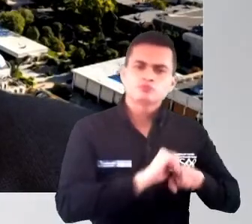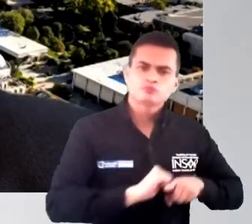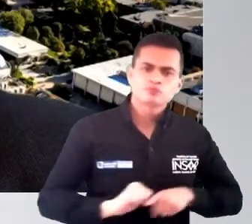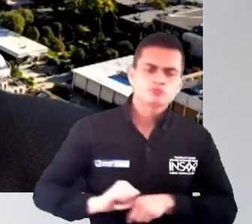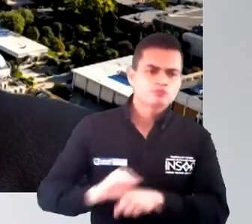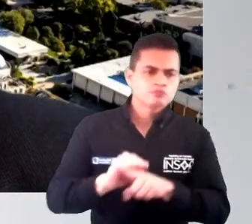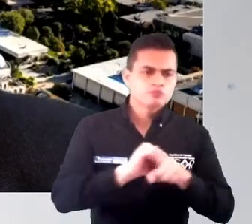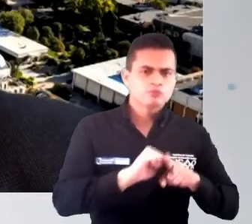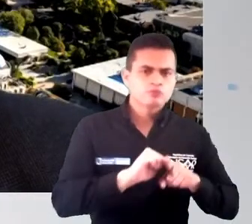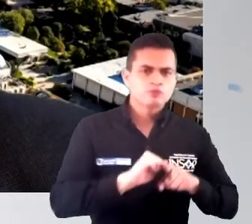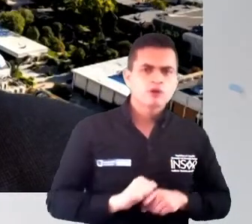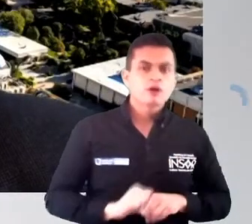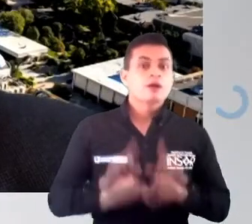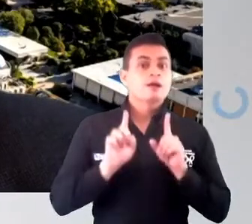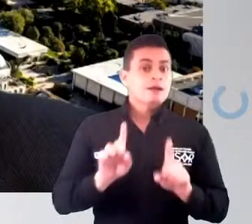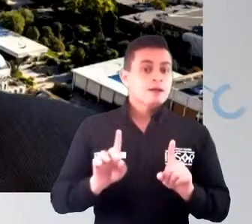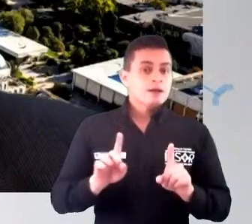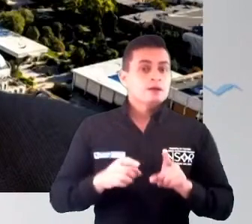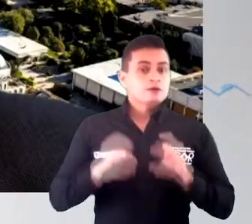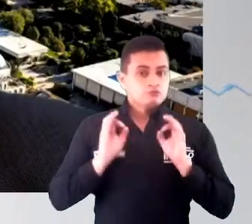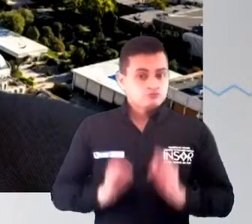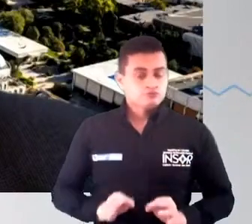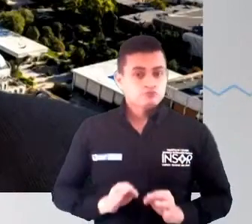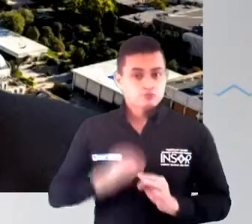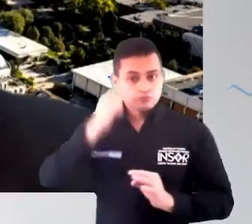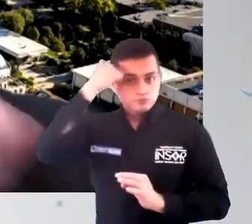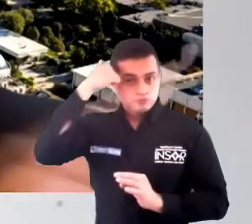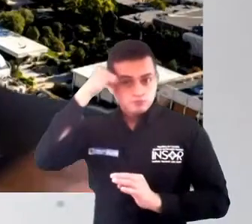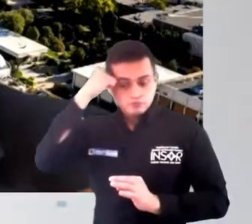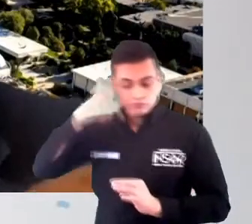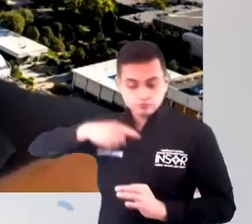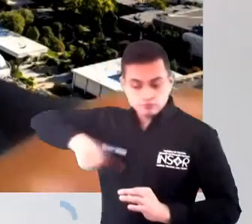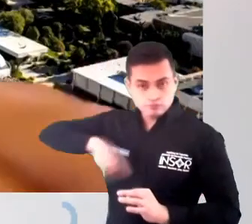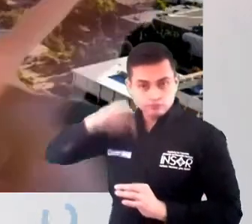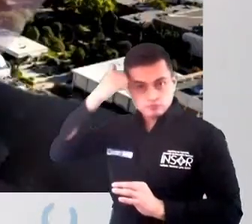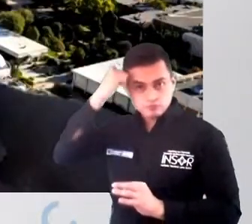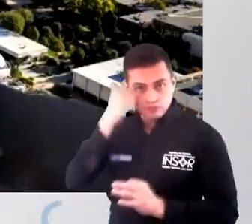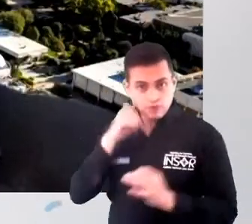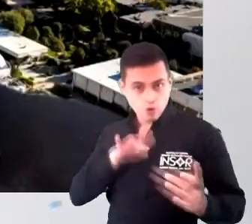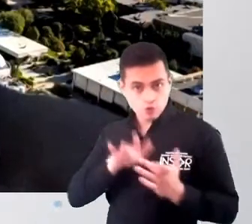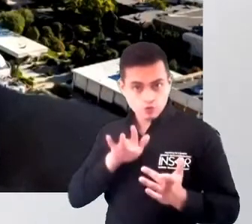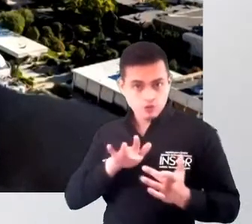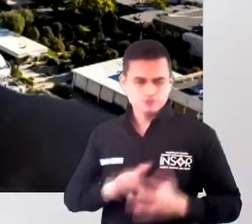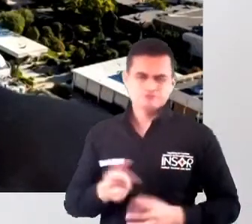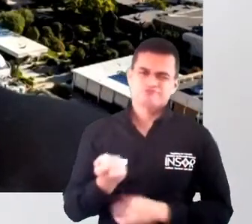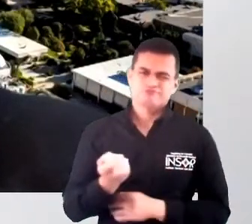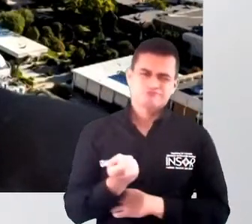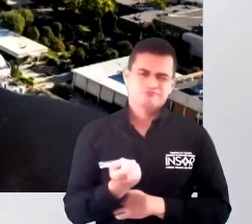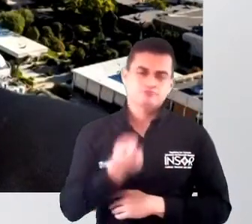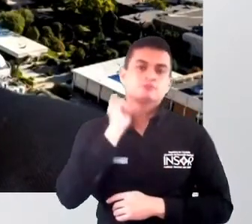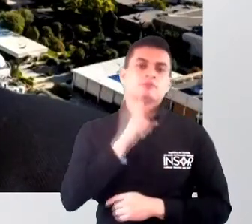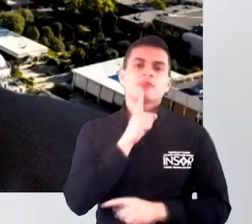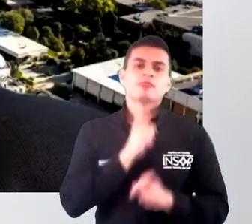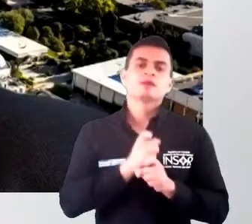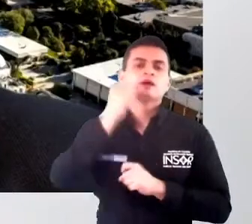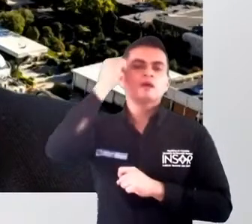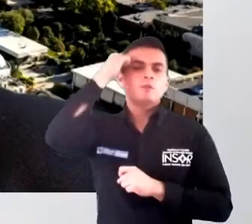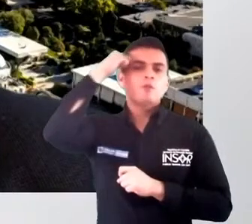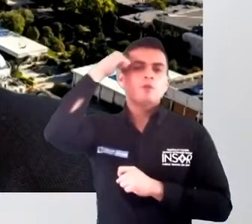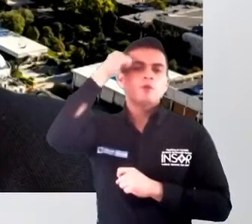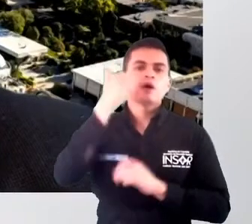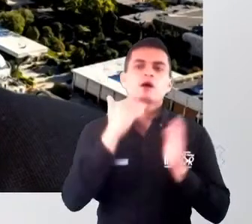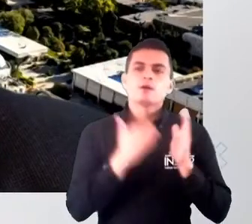colegio, pero no tenían contacto con alguno de los docentes, porque es muy difícil que los docentes salgan y vayan a todos los